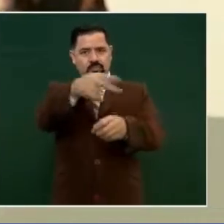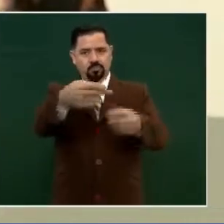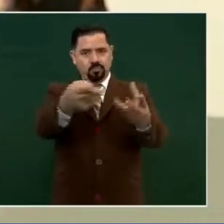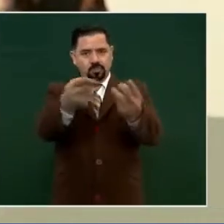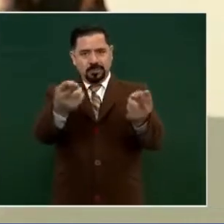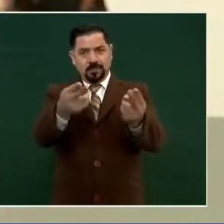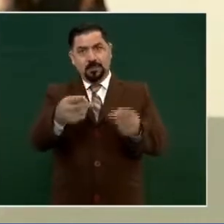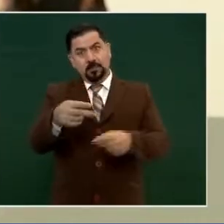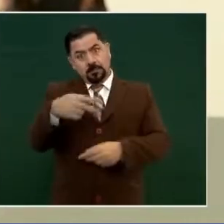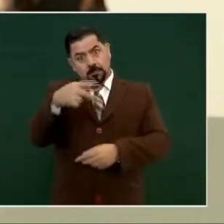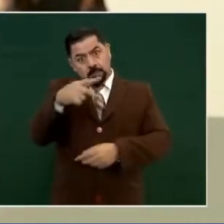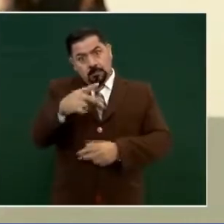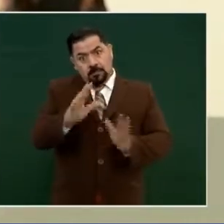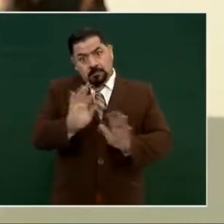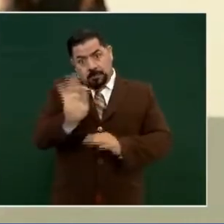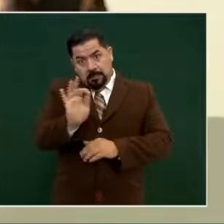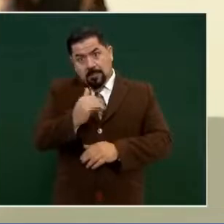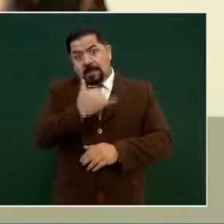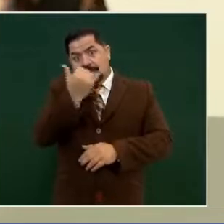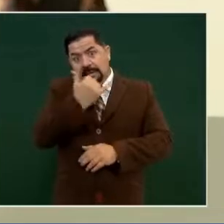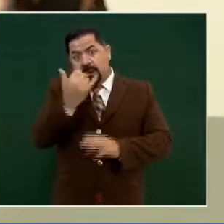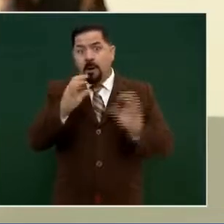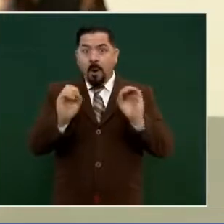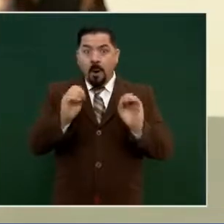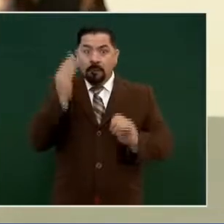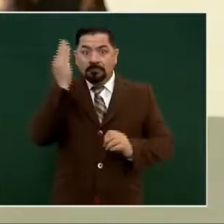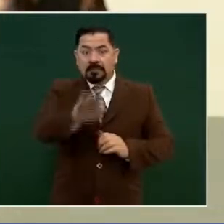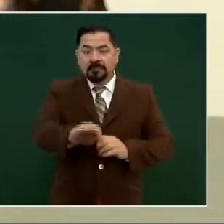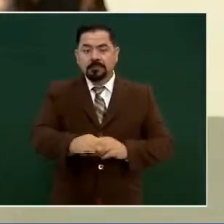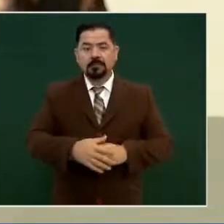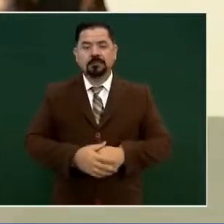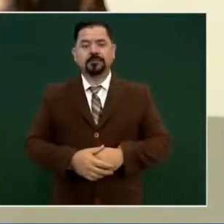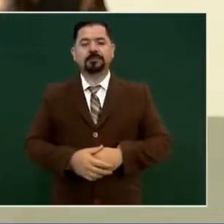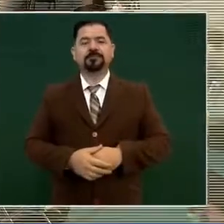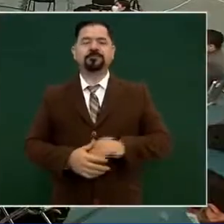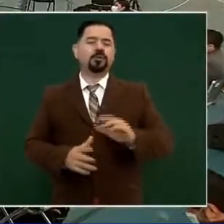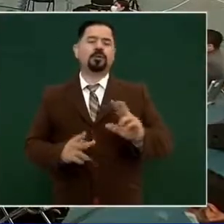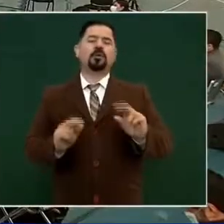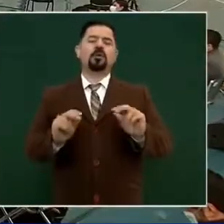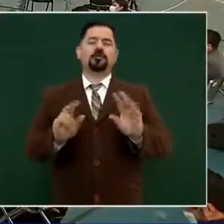¿Fueron errores o Sí. fueron traiciones? No. Mire,